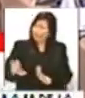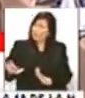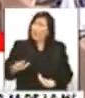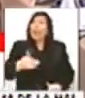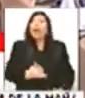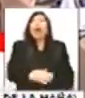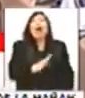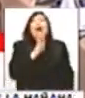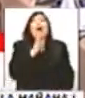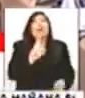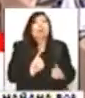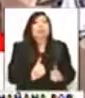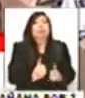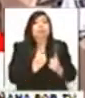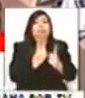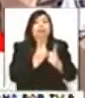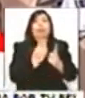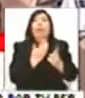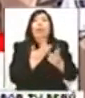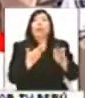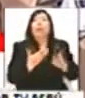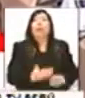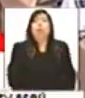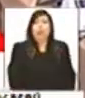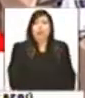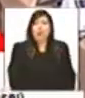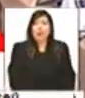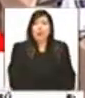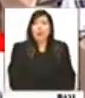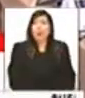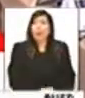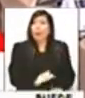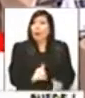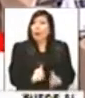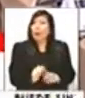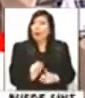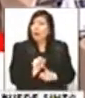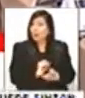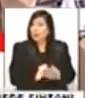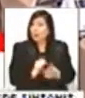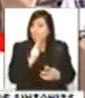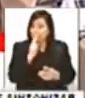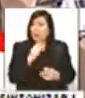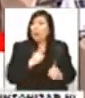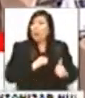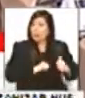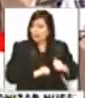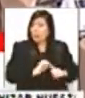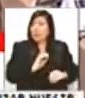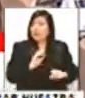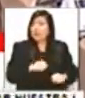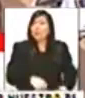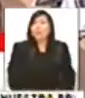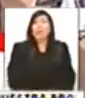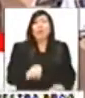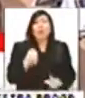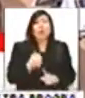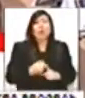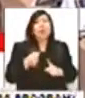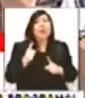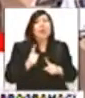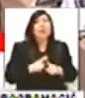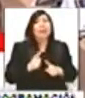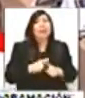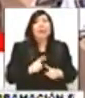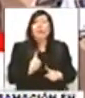hablando de un tema donde toda la sociedad peruana lo ha sufrido, señor presidente, que es la lucha contra el